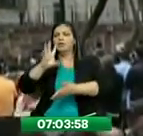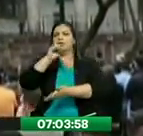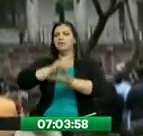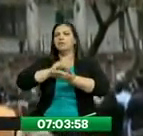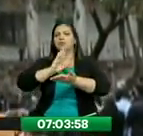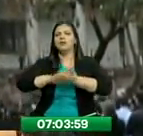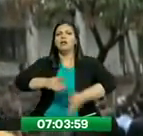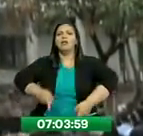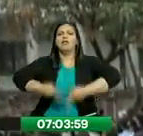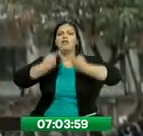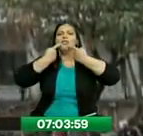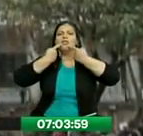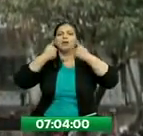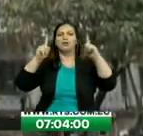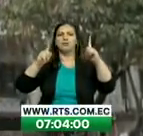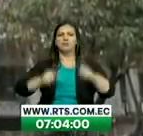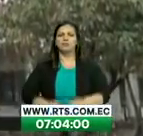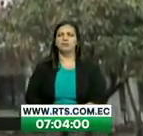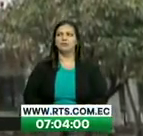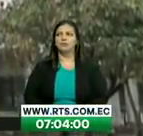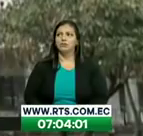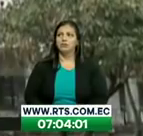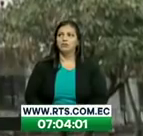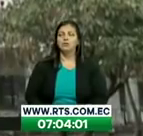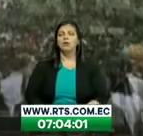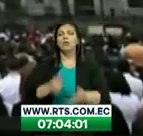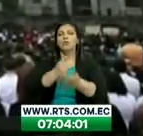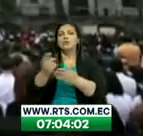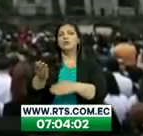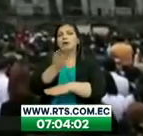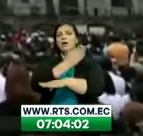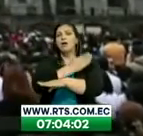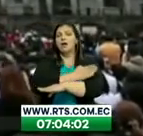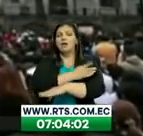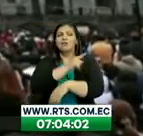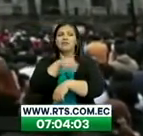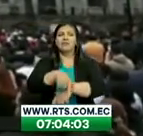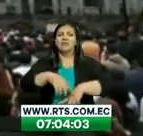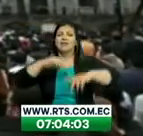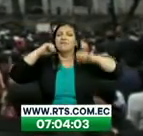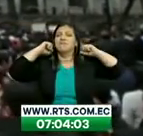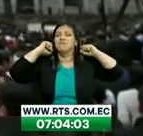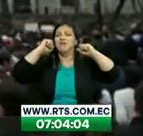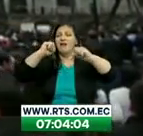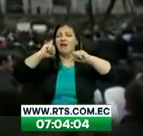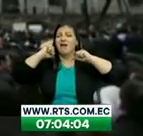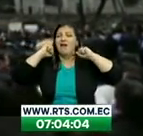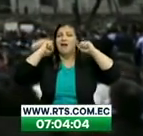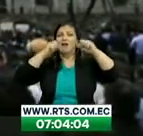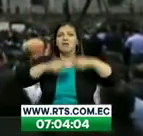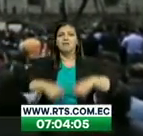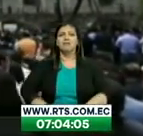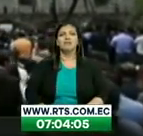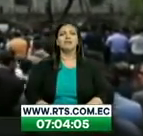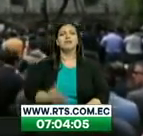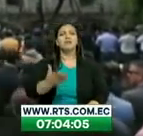tras la finalización de las protestas y luego de 8 días de gobierno en el puerto principal, informó Marilyn